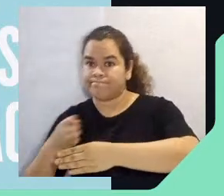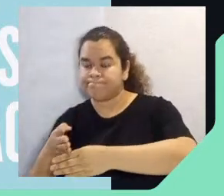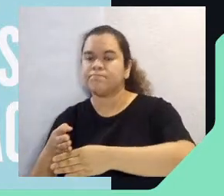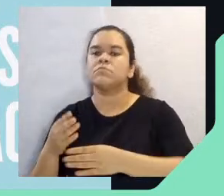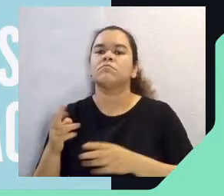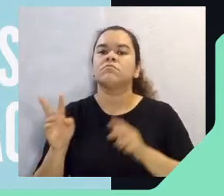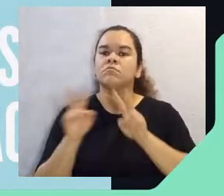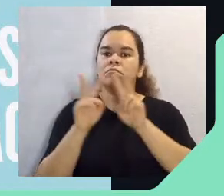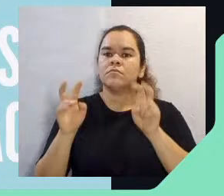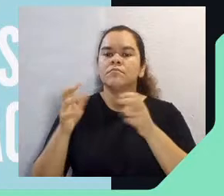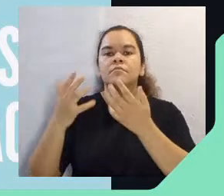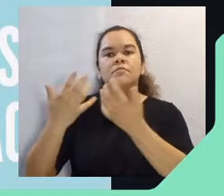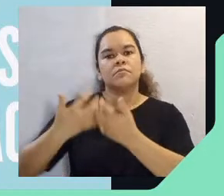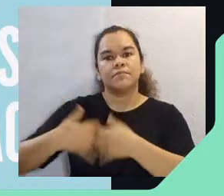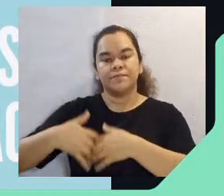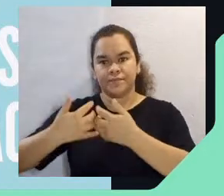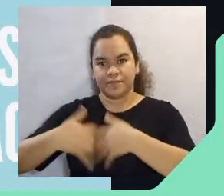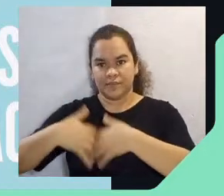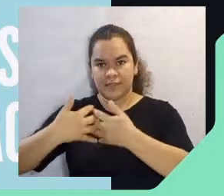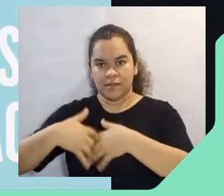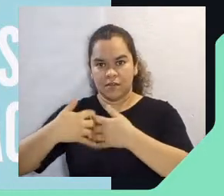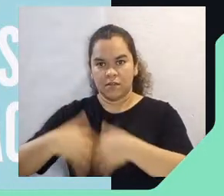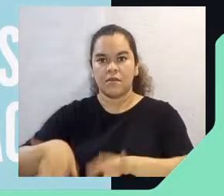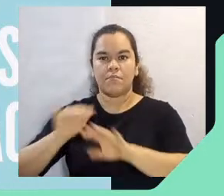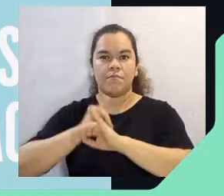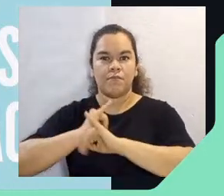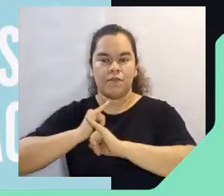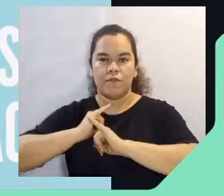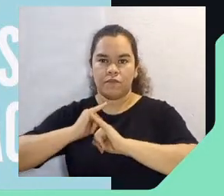de los sistemas de información.